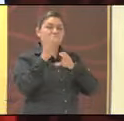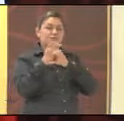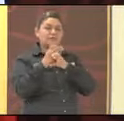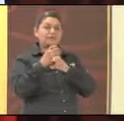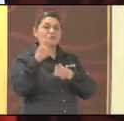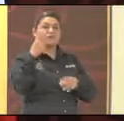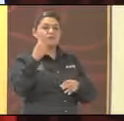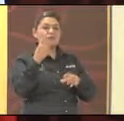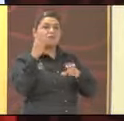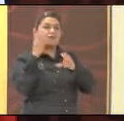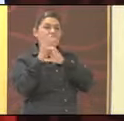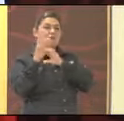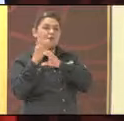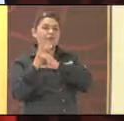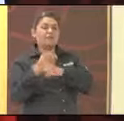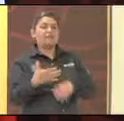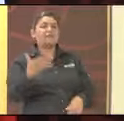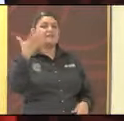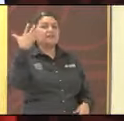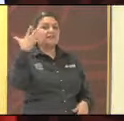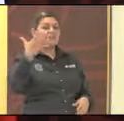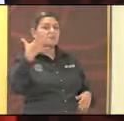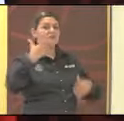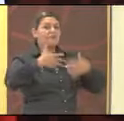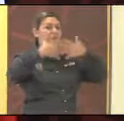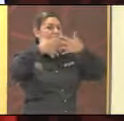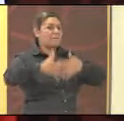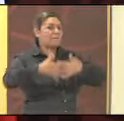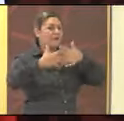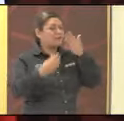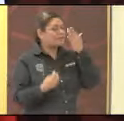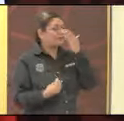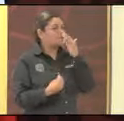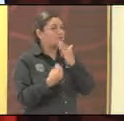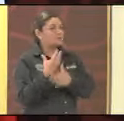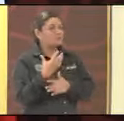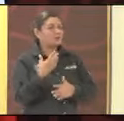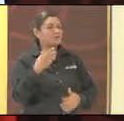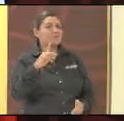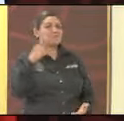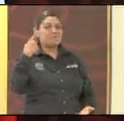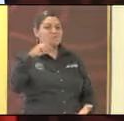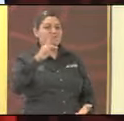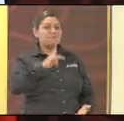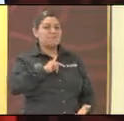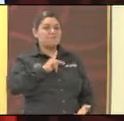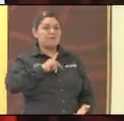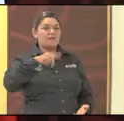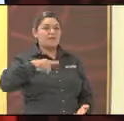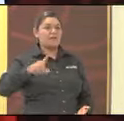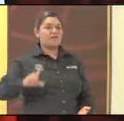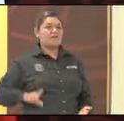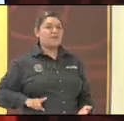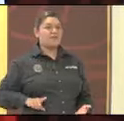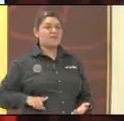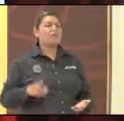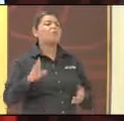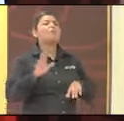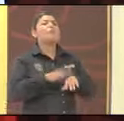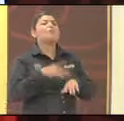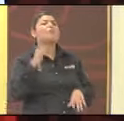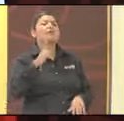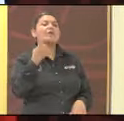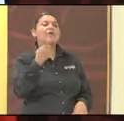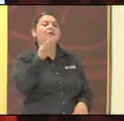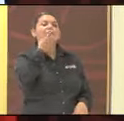excavadora, un vibro compactador, 5 máquinas nuevecitas, propiedad del ayuntamiento. ¿Por qué no escribe de eso? ¿Por